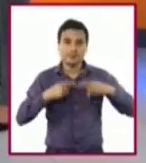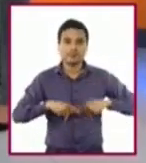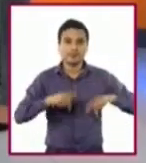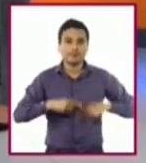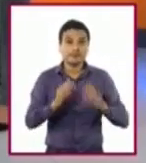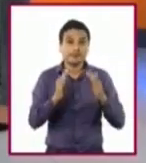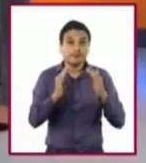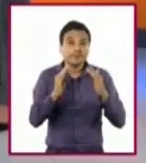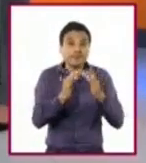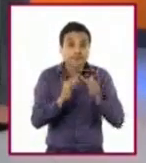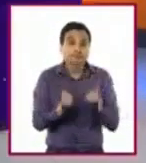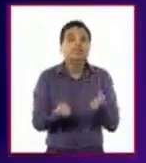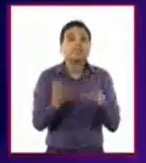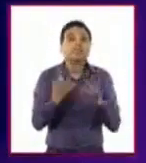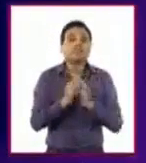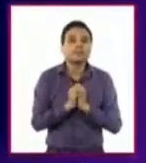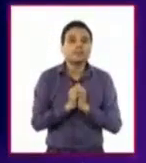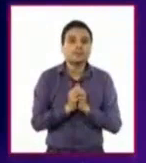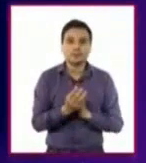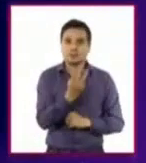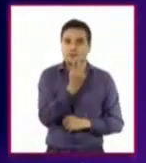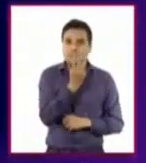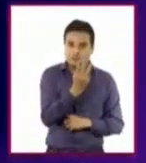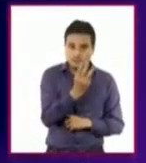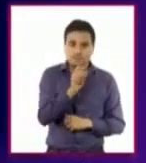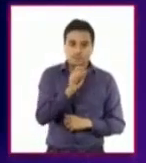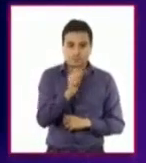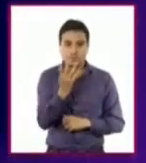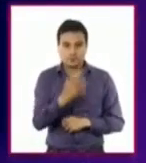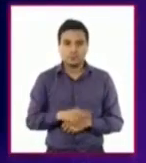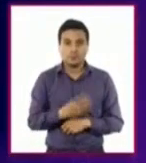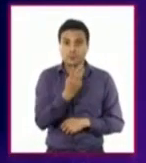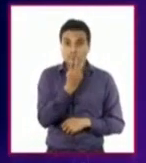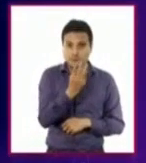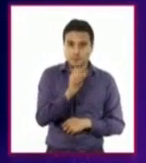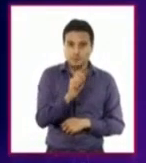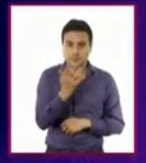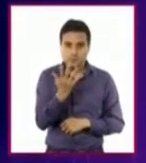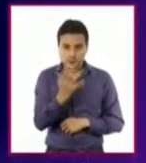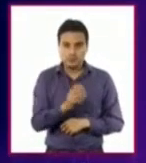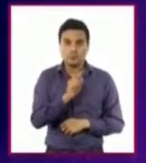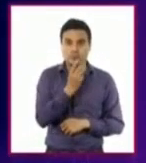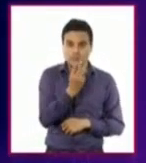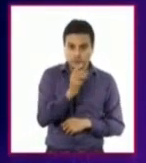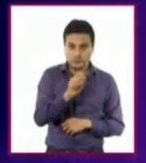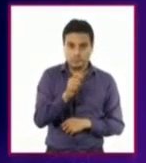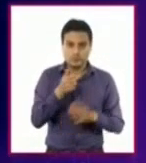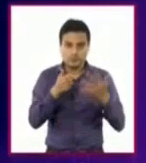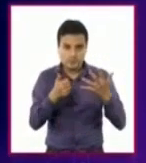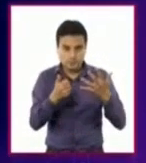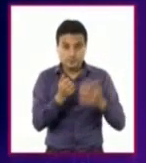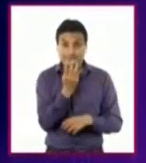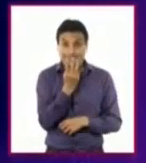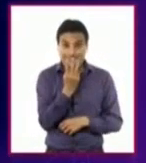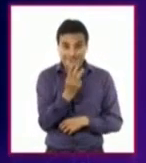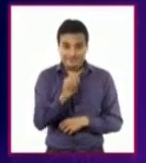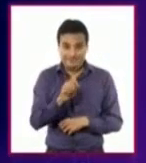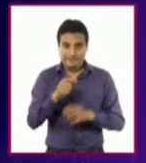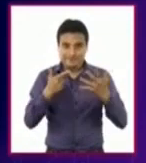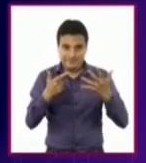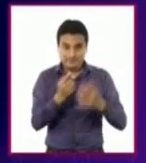hogar que son 3.4 3.5 y 3.6 3.7